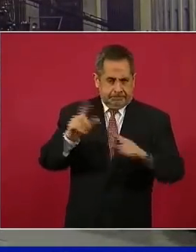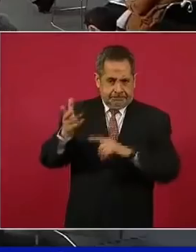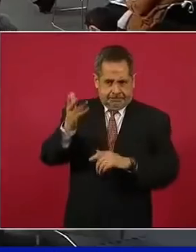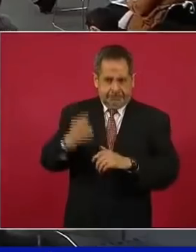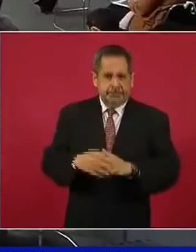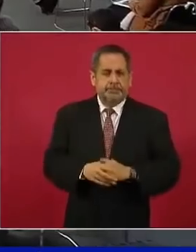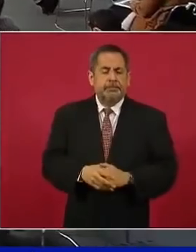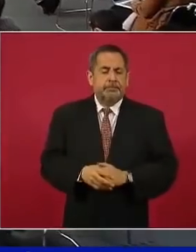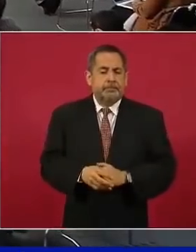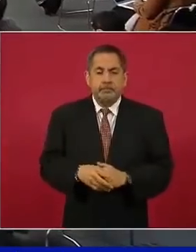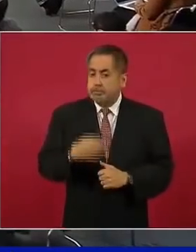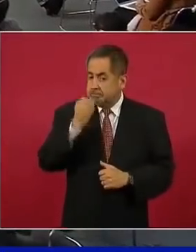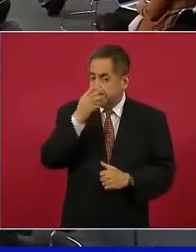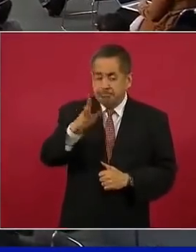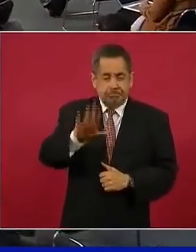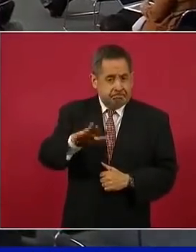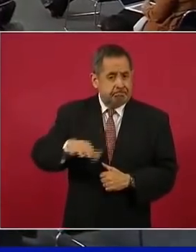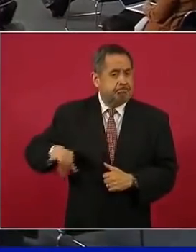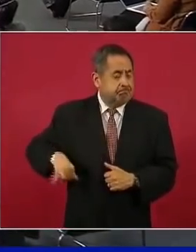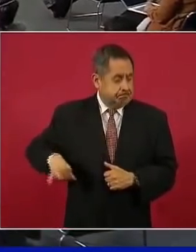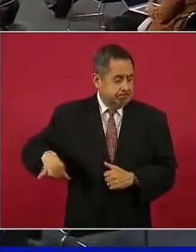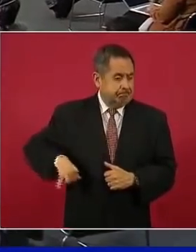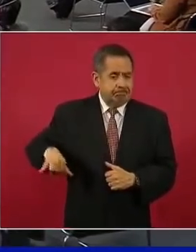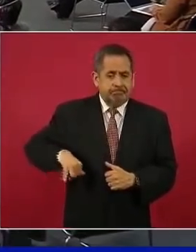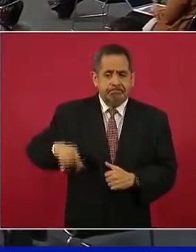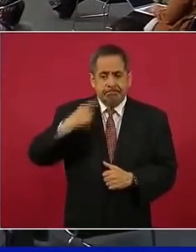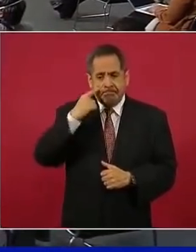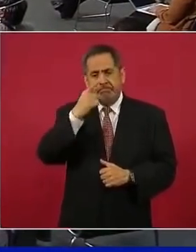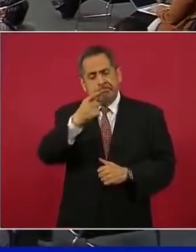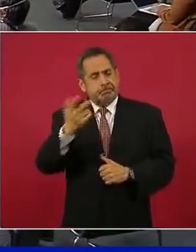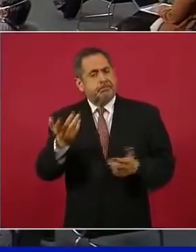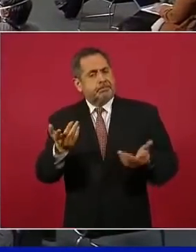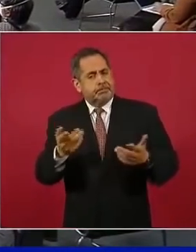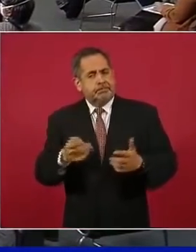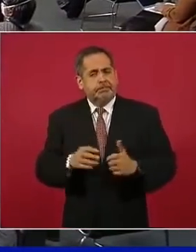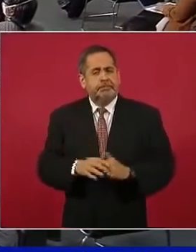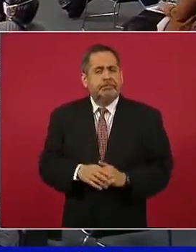es que es interesante esto. Nos